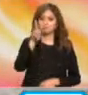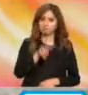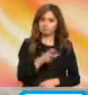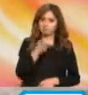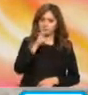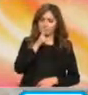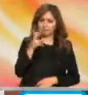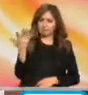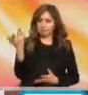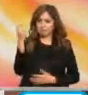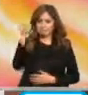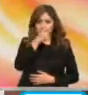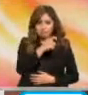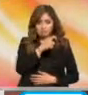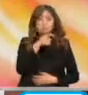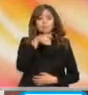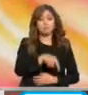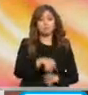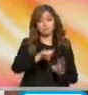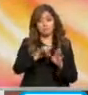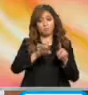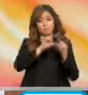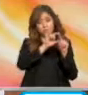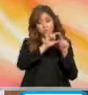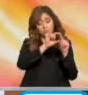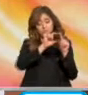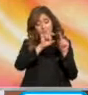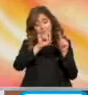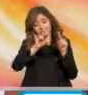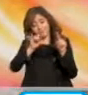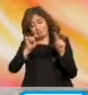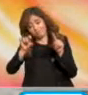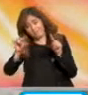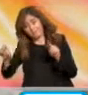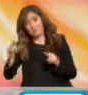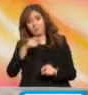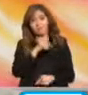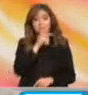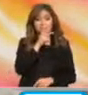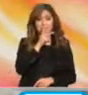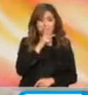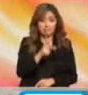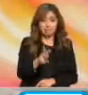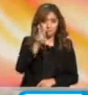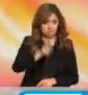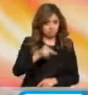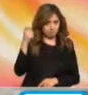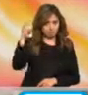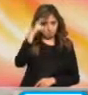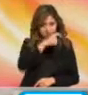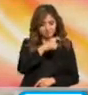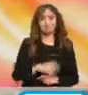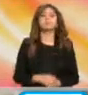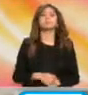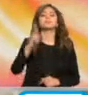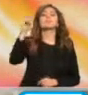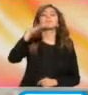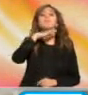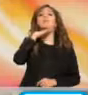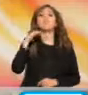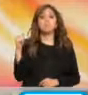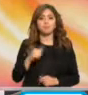Pues un apapacho, Estas ya. palabras intraducibles son eso. Hay que explicarlas en todo un párrafo y no hay un sinónimo, digamos. Oye, yo